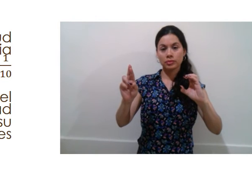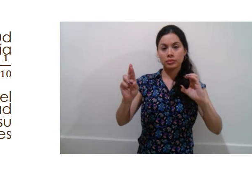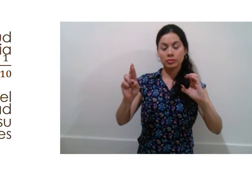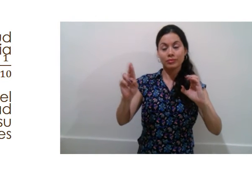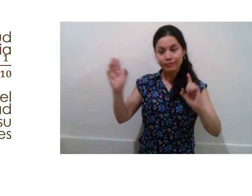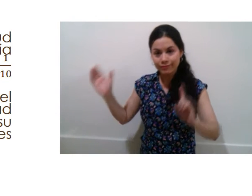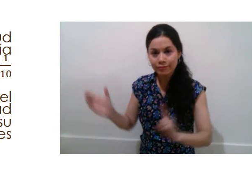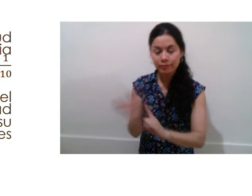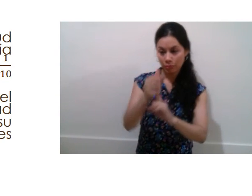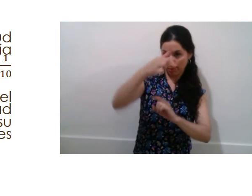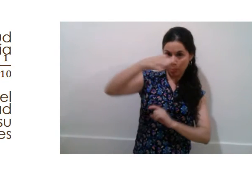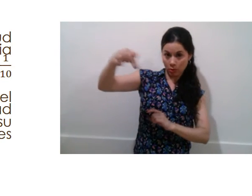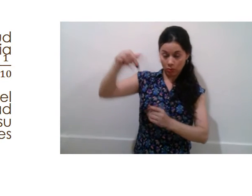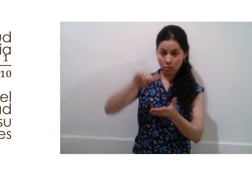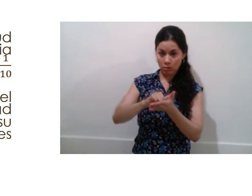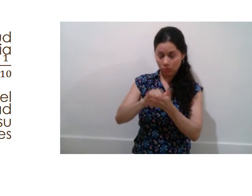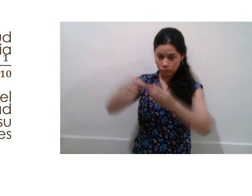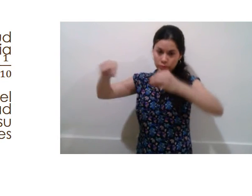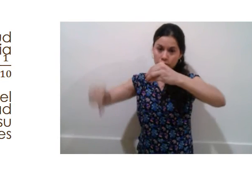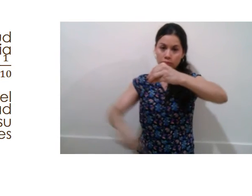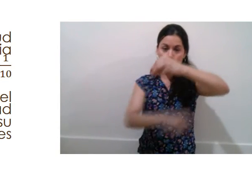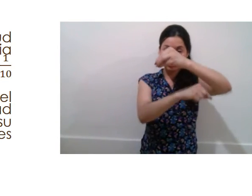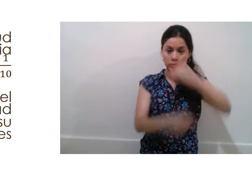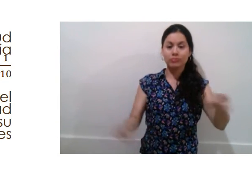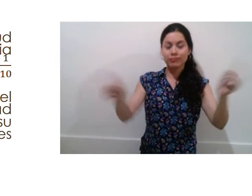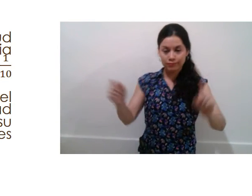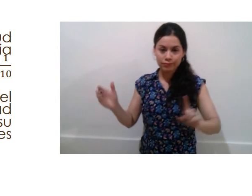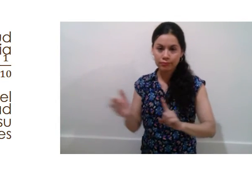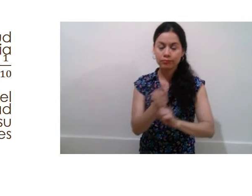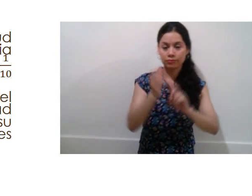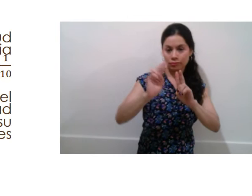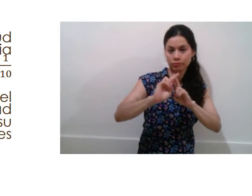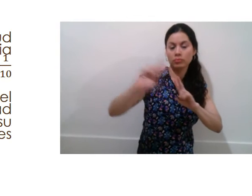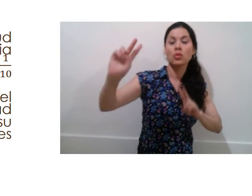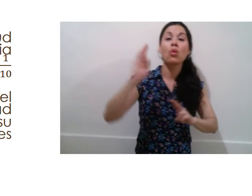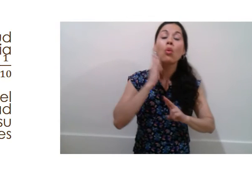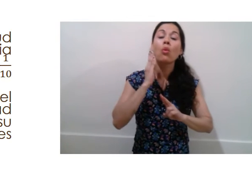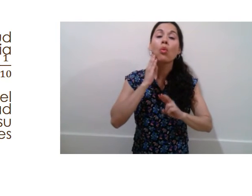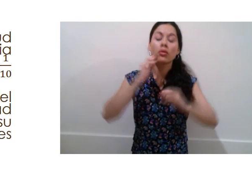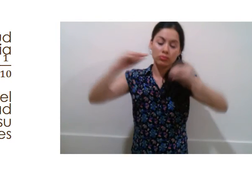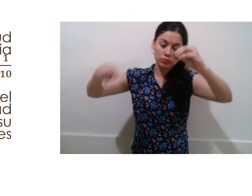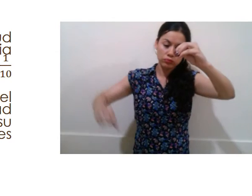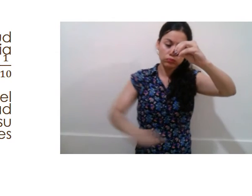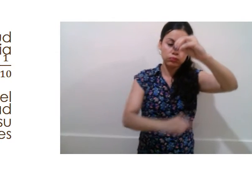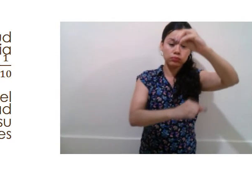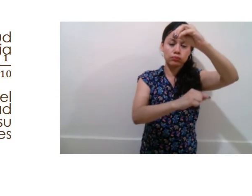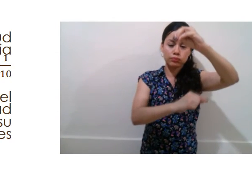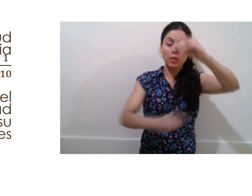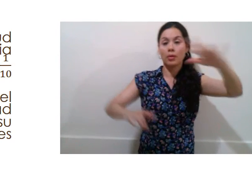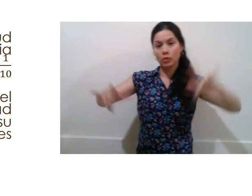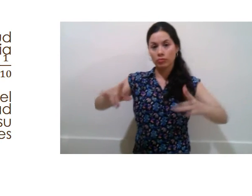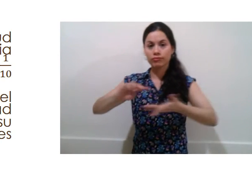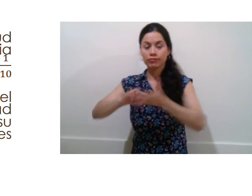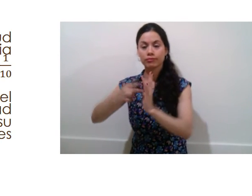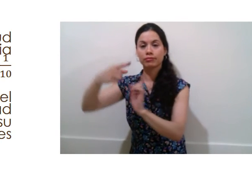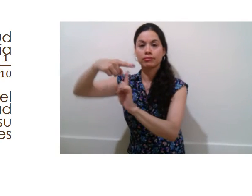Encontrar el periodo del péndulo y su velocidad cuando pasa por su posición de